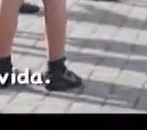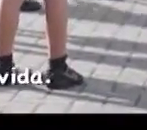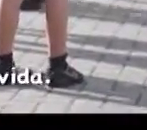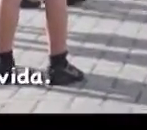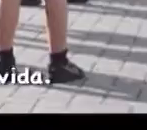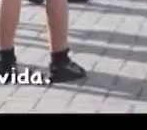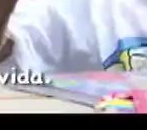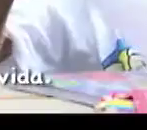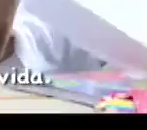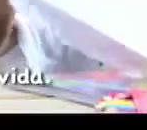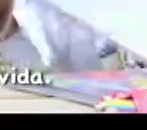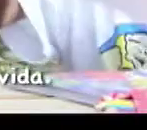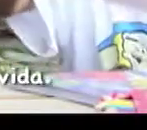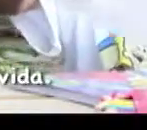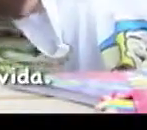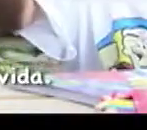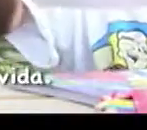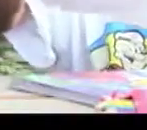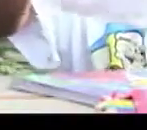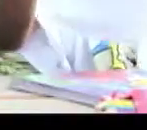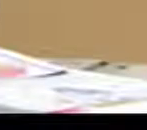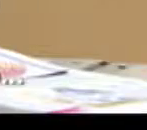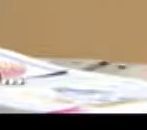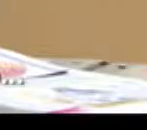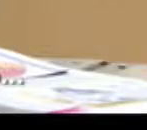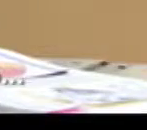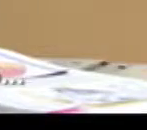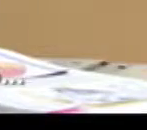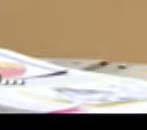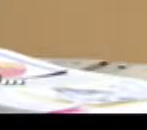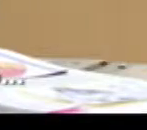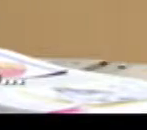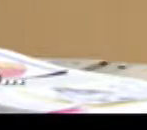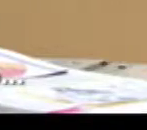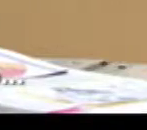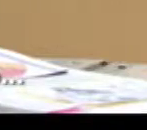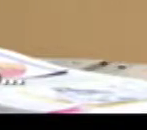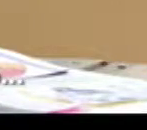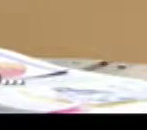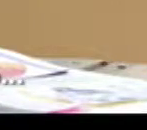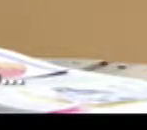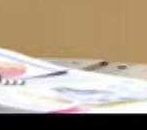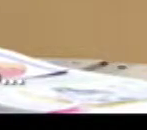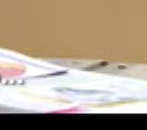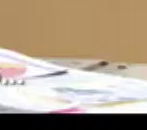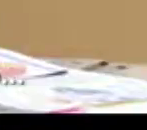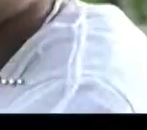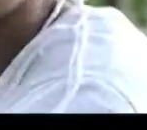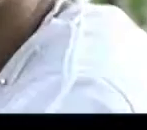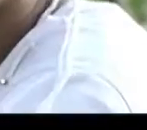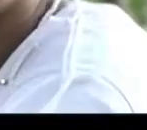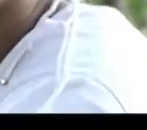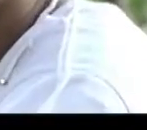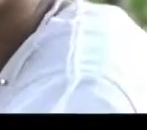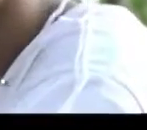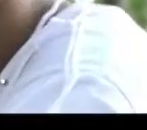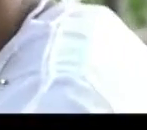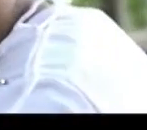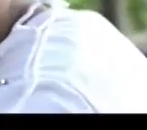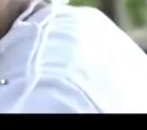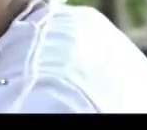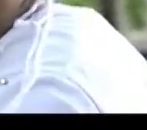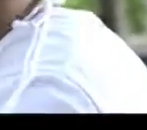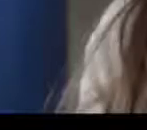Yo les quiero poner el reto de la vida. Que no piense que es algo malo. Obviamente todos